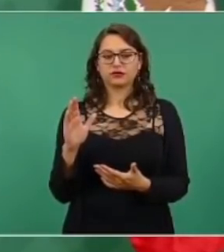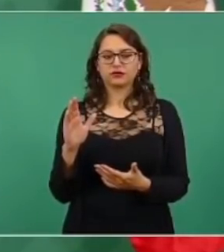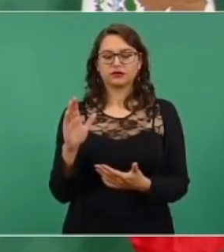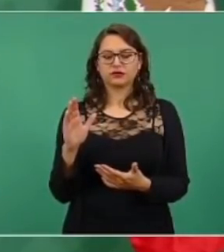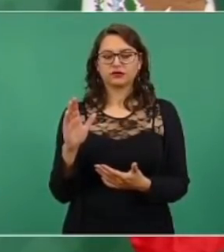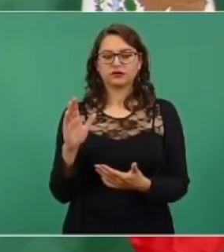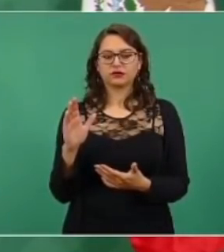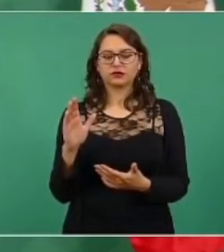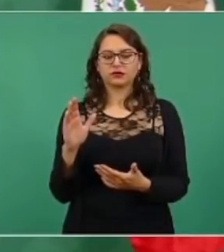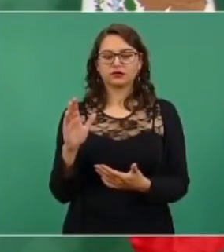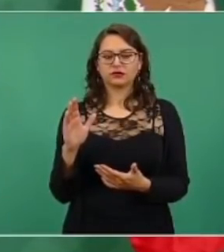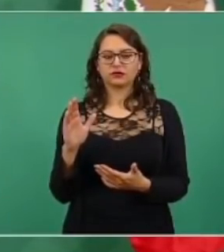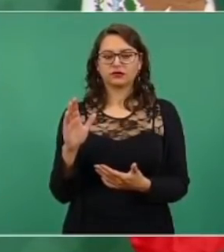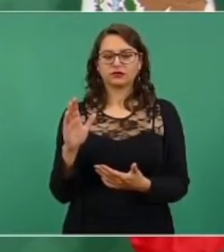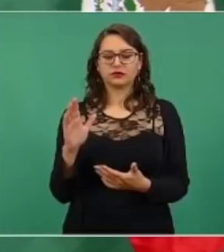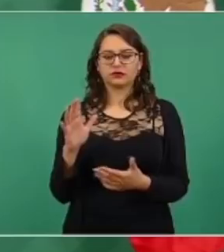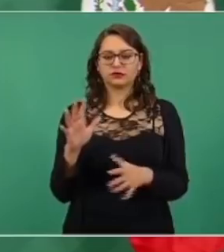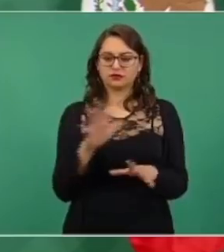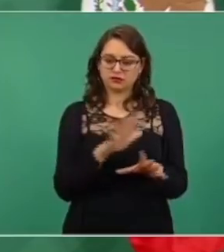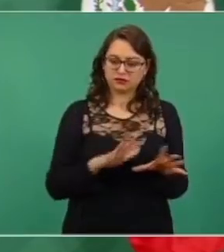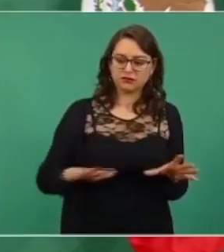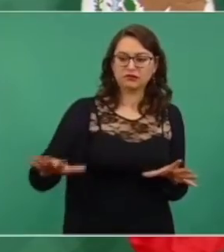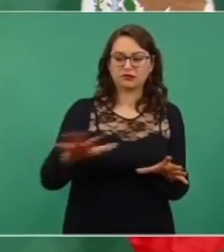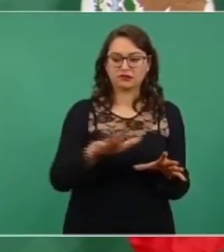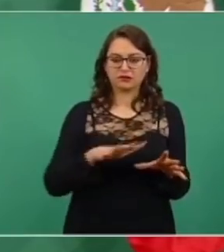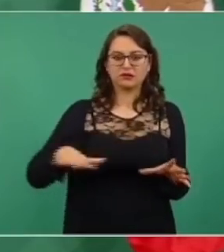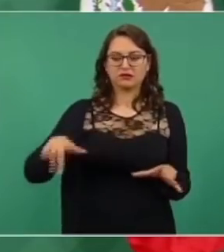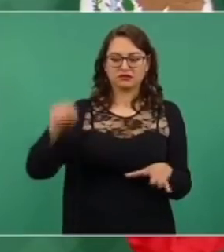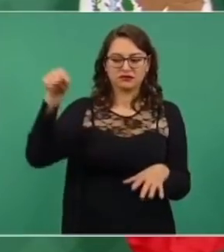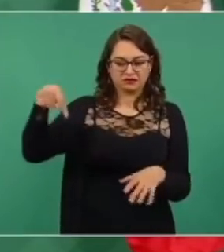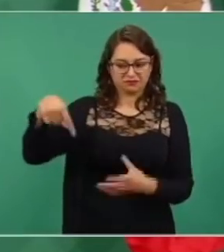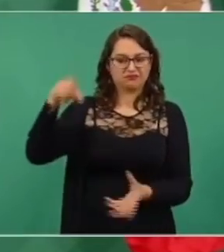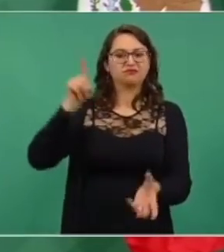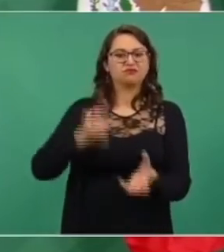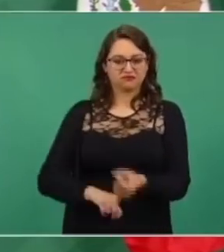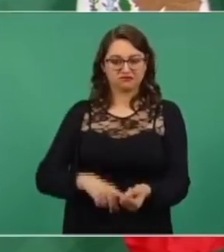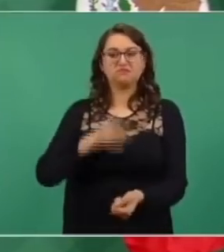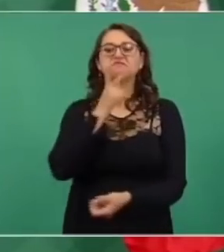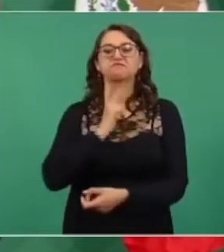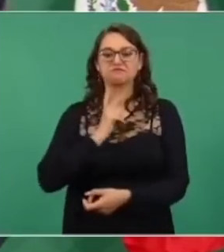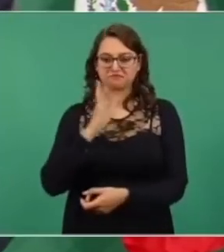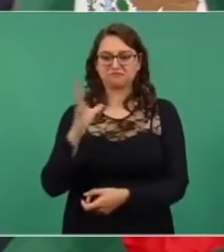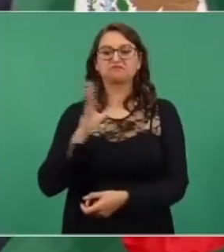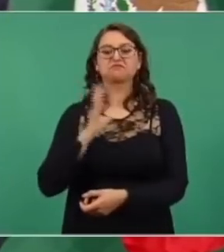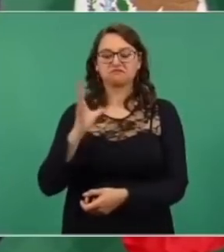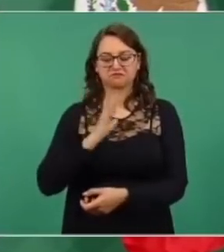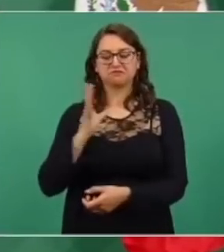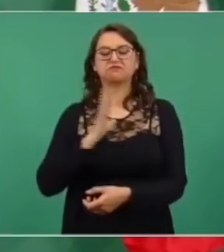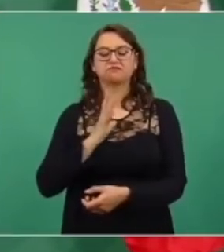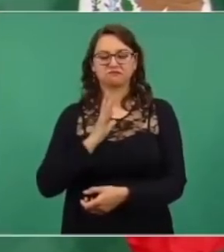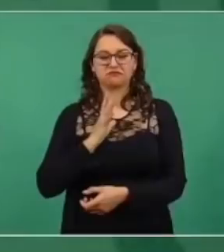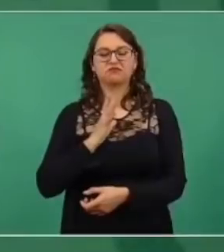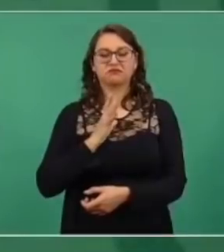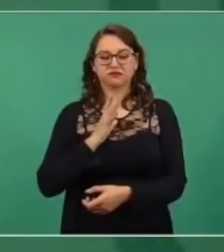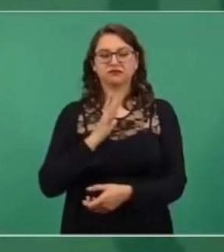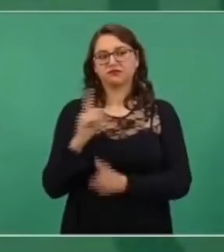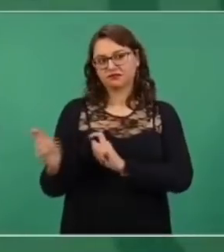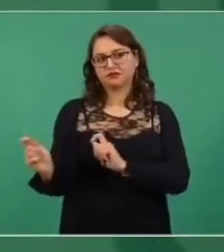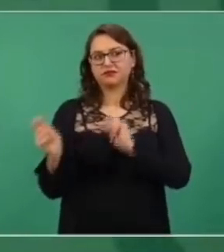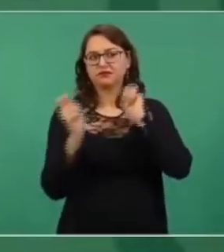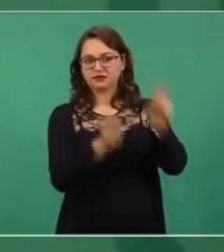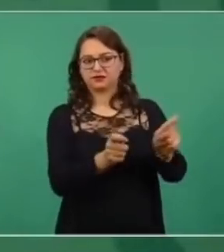áreas en donde sabían que había petróleo, porque había un contubernio con los